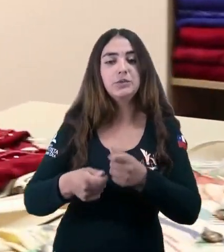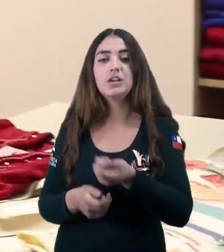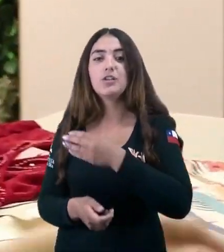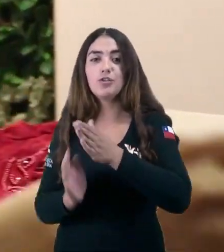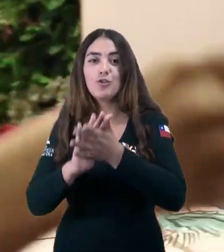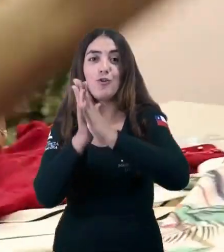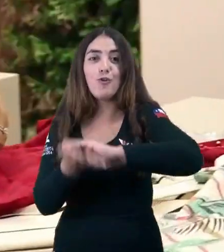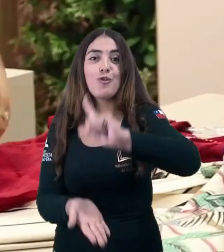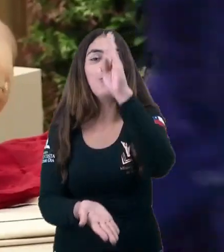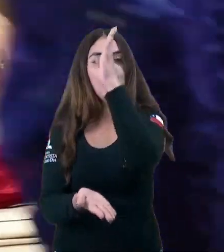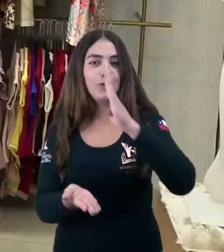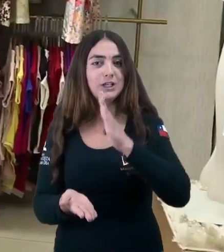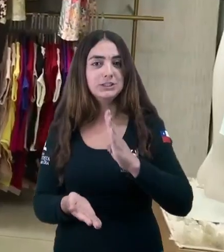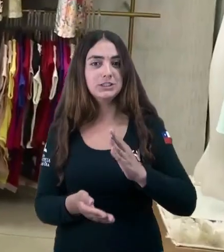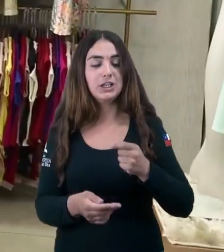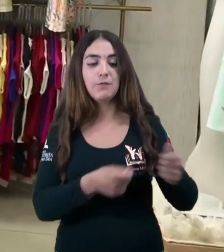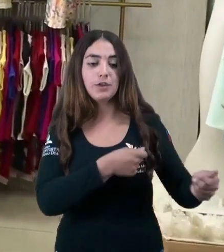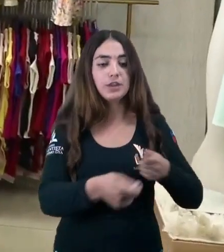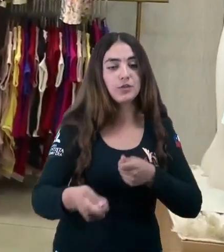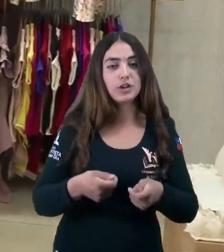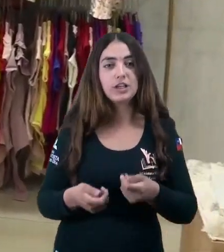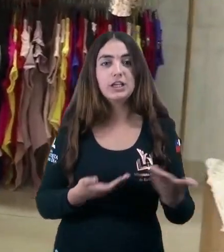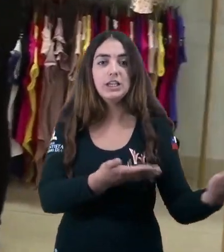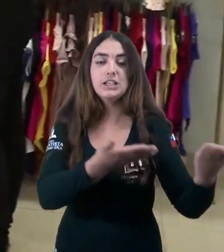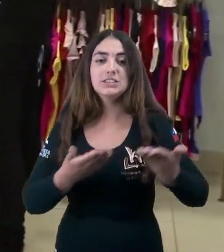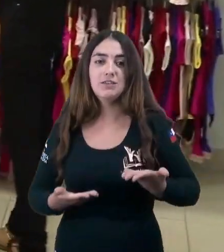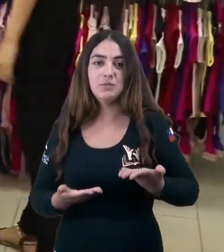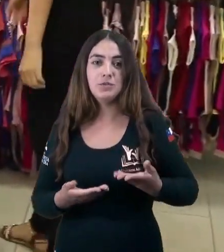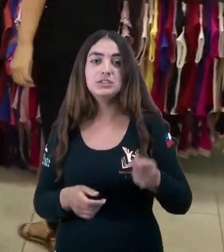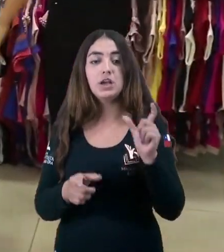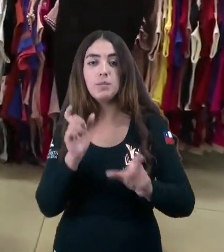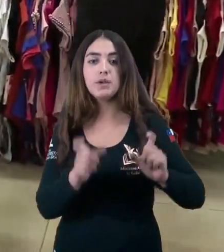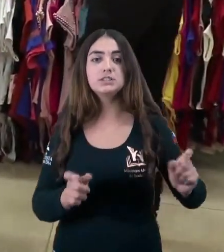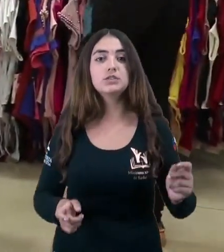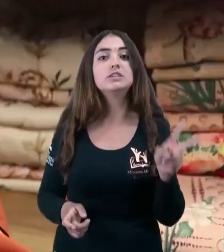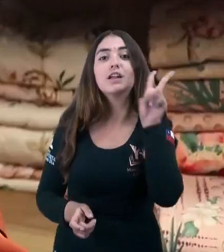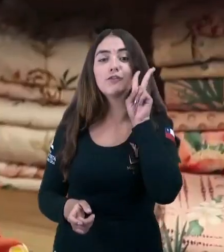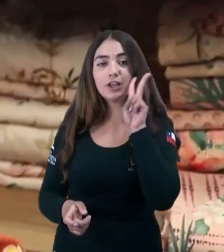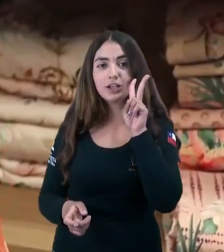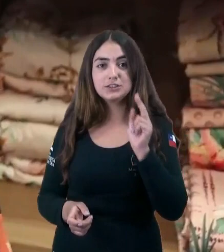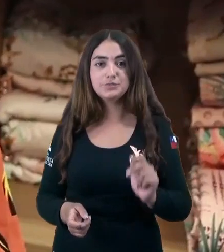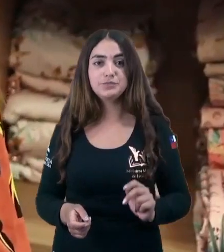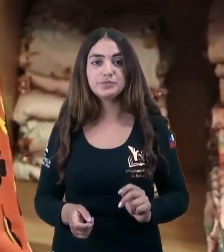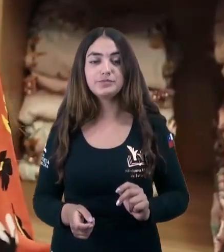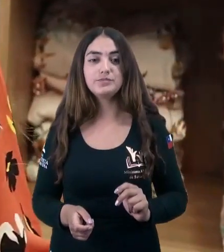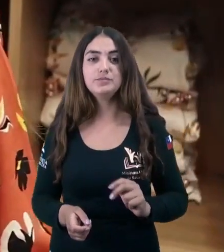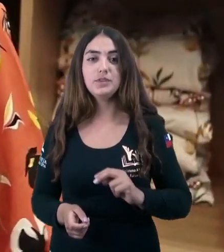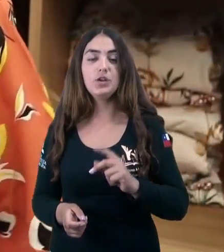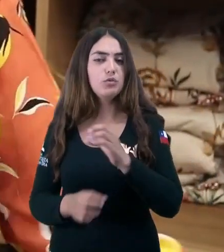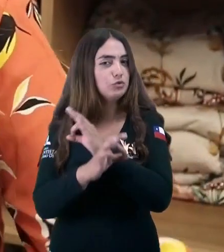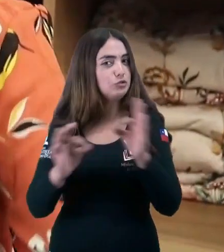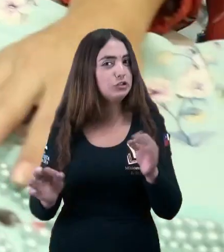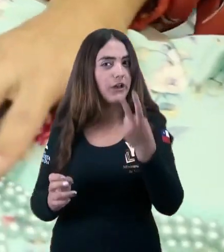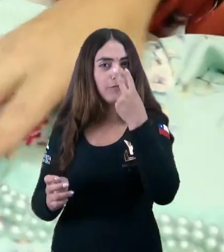todo Brasil a través de revendedores y recibimos a la mayoría de nuestros clientes el día viernes. Nunca